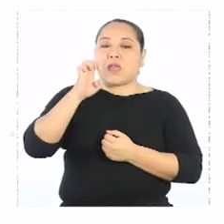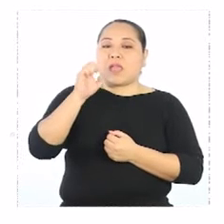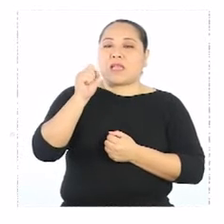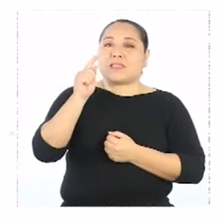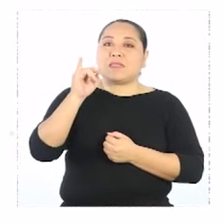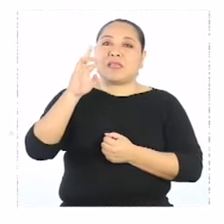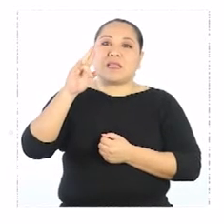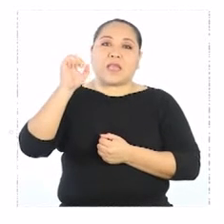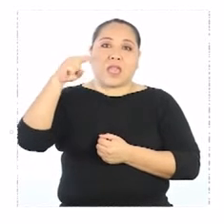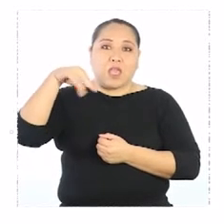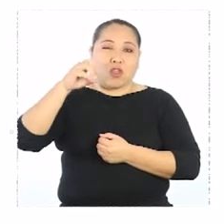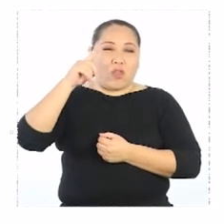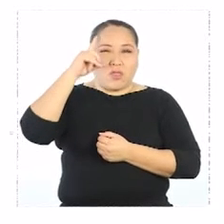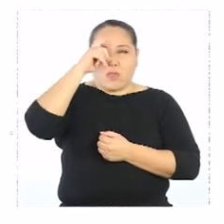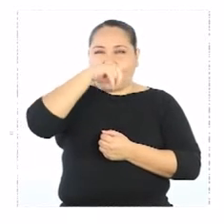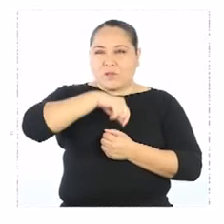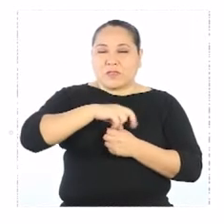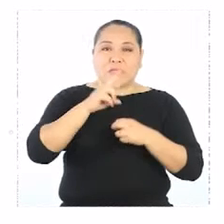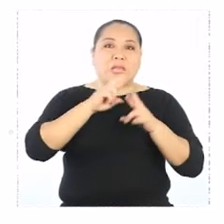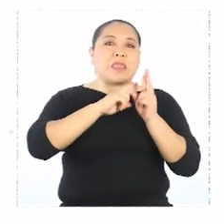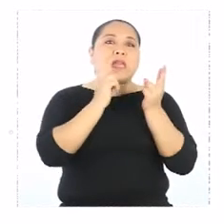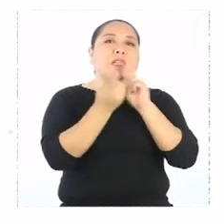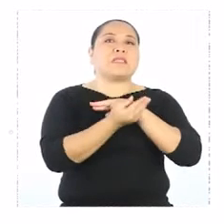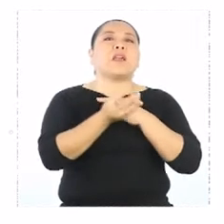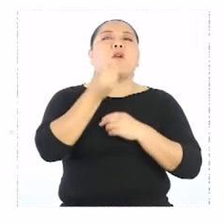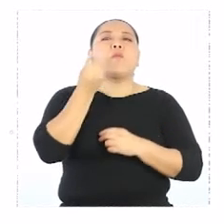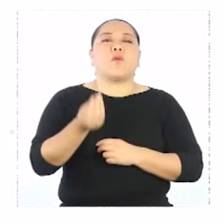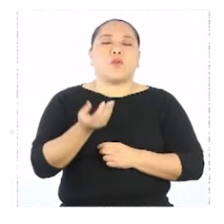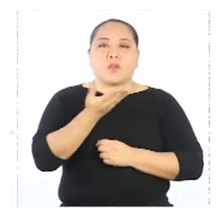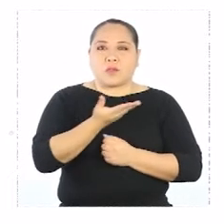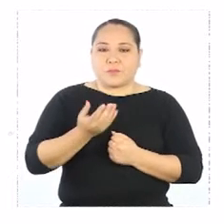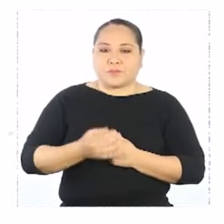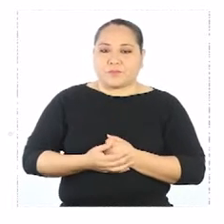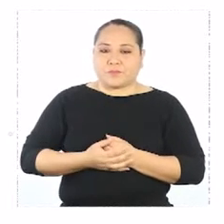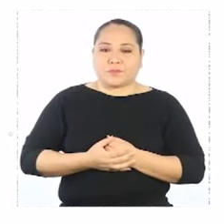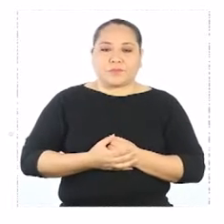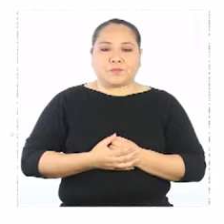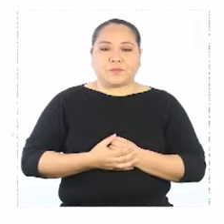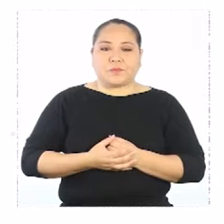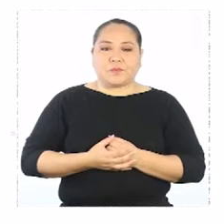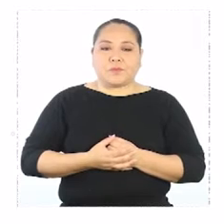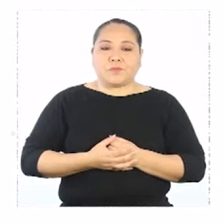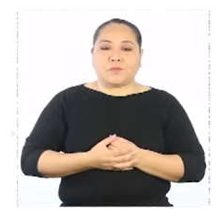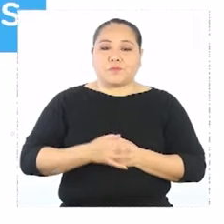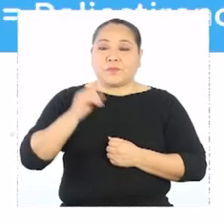conocido como estireno y es muy difícil de reciclar por los siguientes